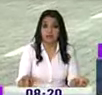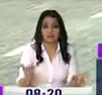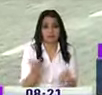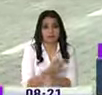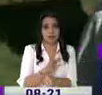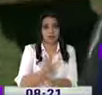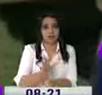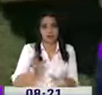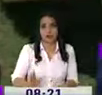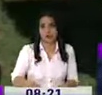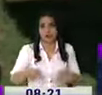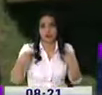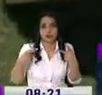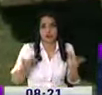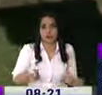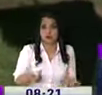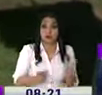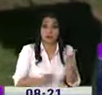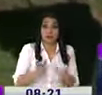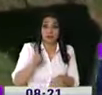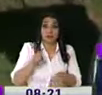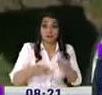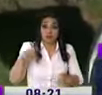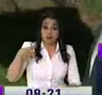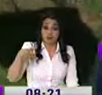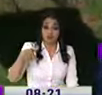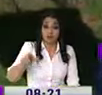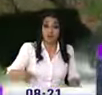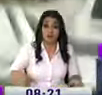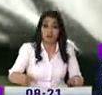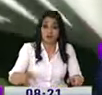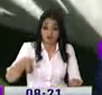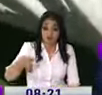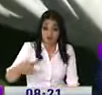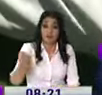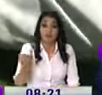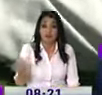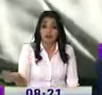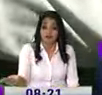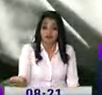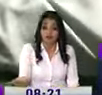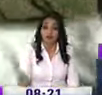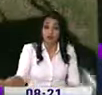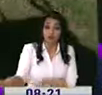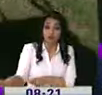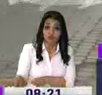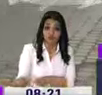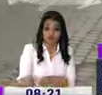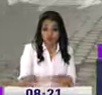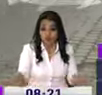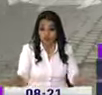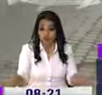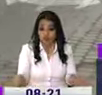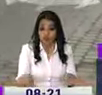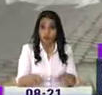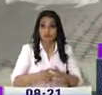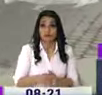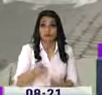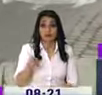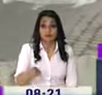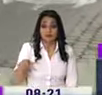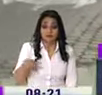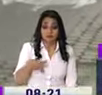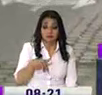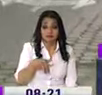seguridad. Las personas no pueden pasar por ahí porque la hierba está prácticamente ya en media calle. Obligado, toca bajar